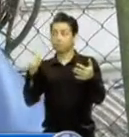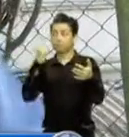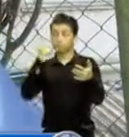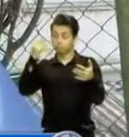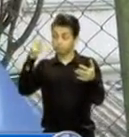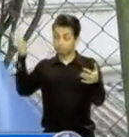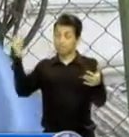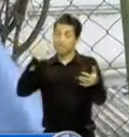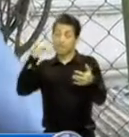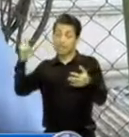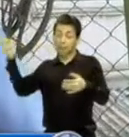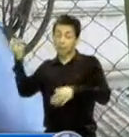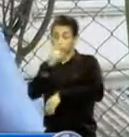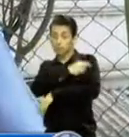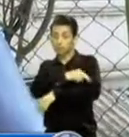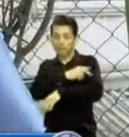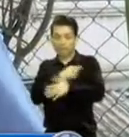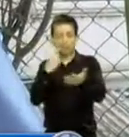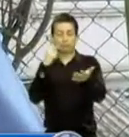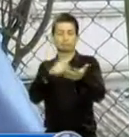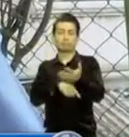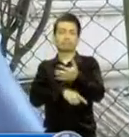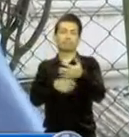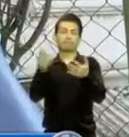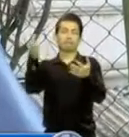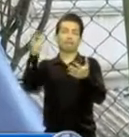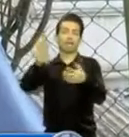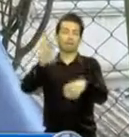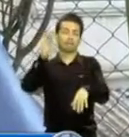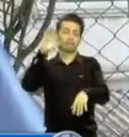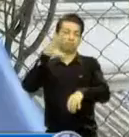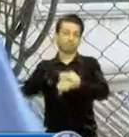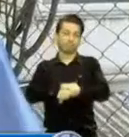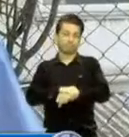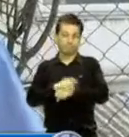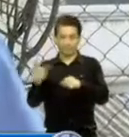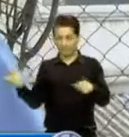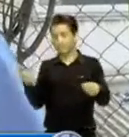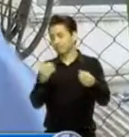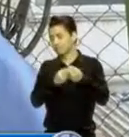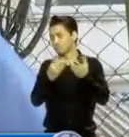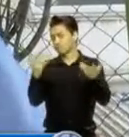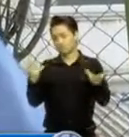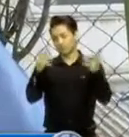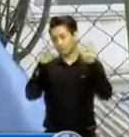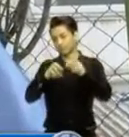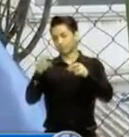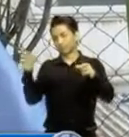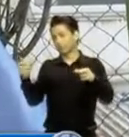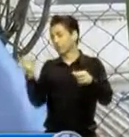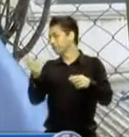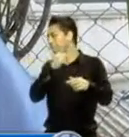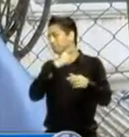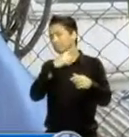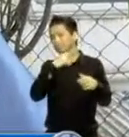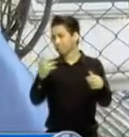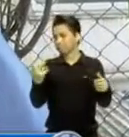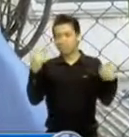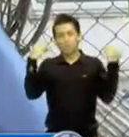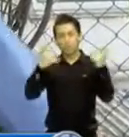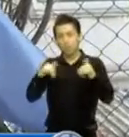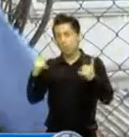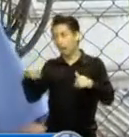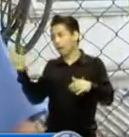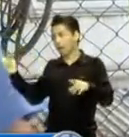vio que era falso, ¿verdad? Entonces, le digo, hay muchas personas inescrupulosas que están jugando con esta